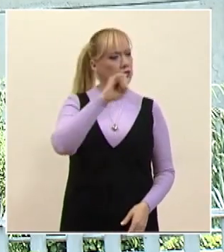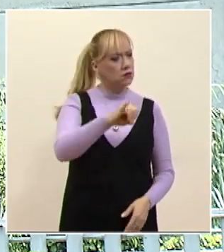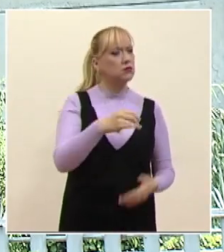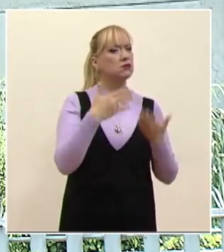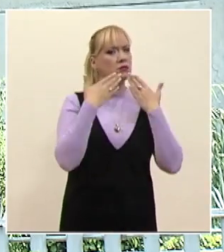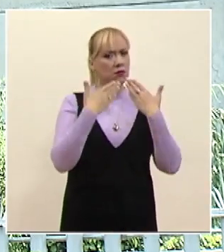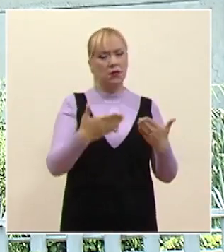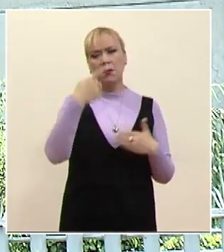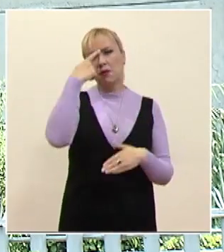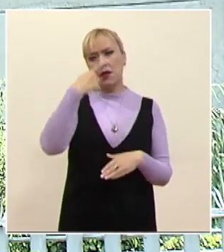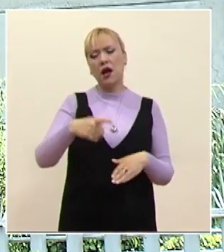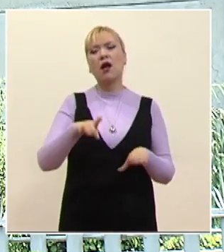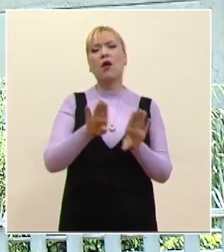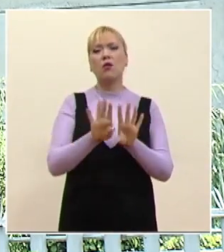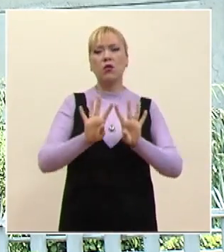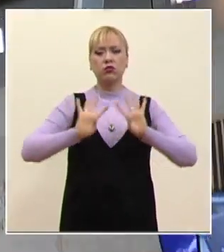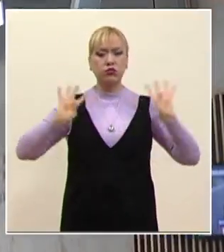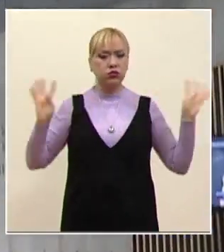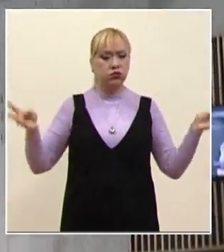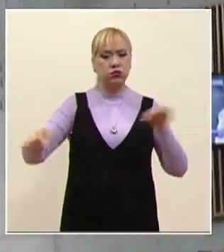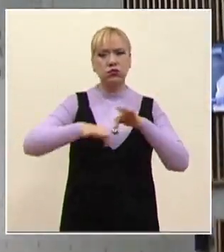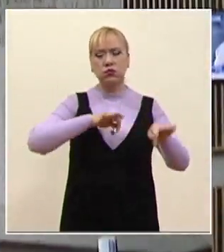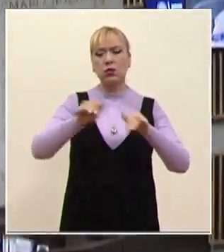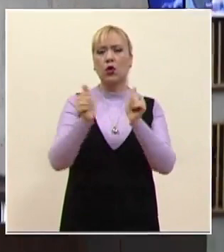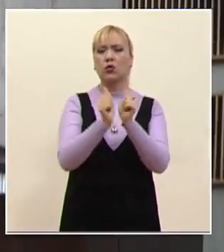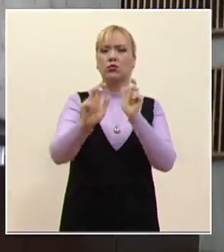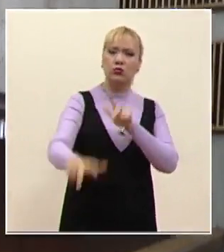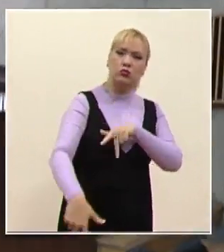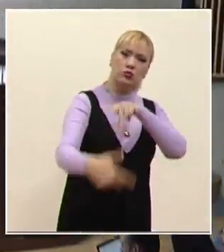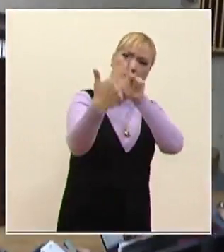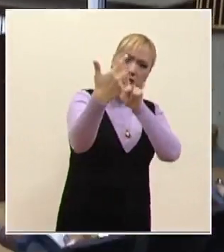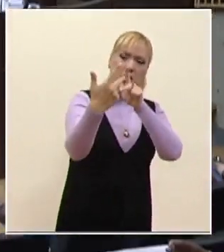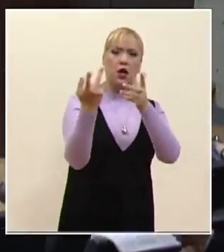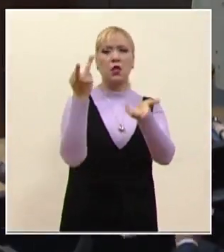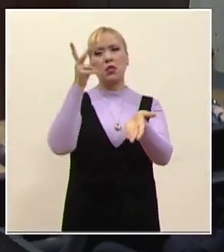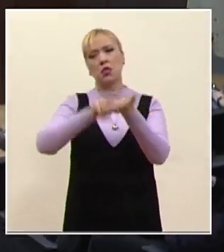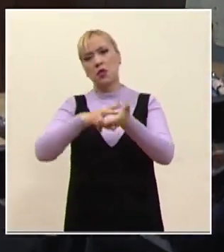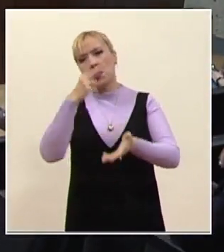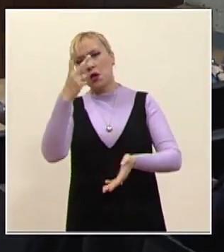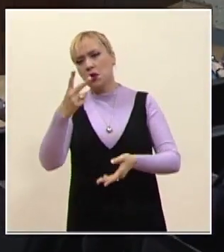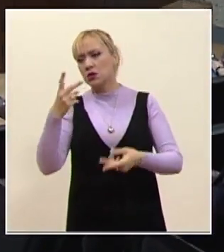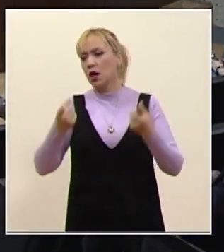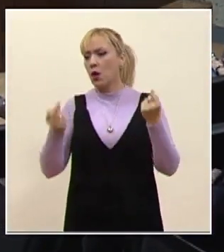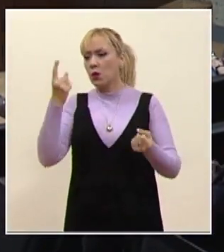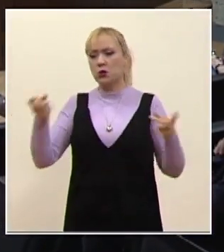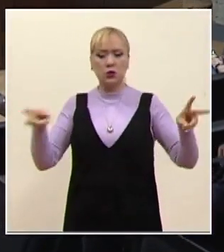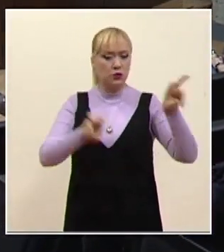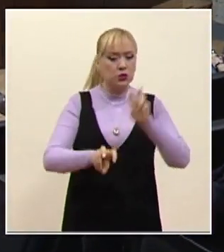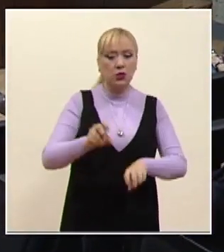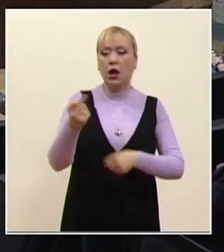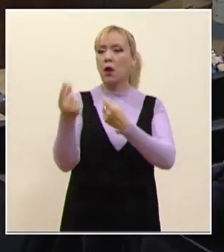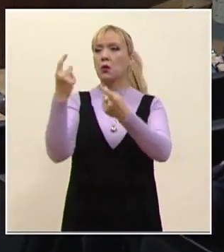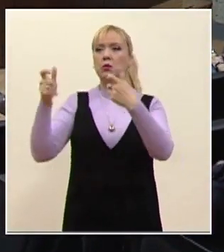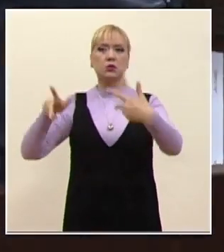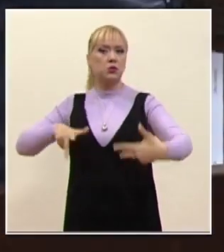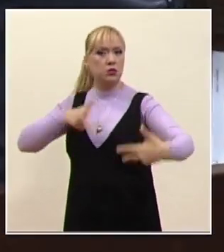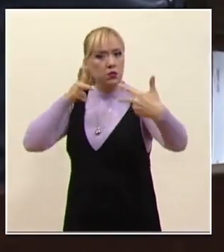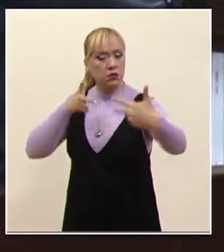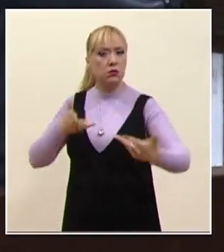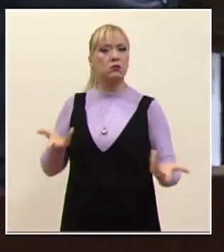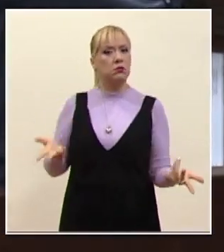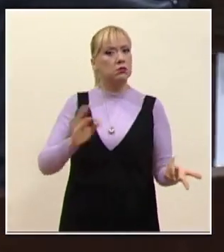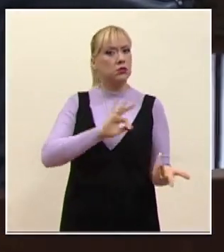local para sesionar de manera presencial, virtual o híbrida. El proyecto propone confirmar la resolución del Tribunal Electoral